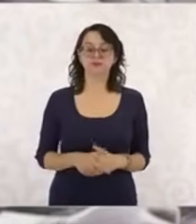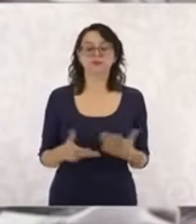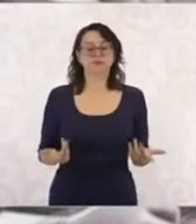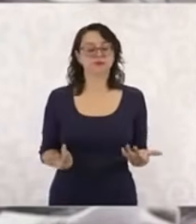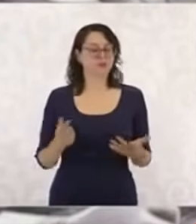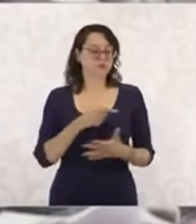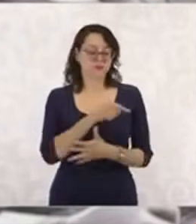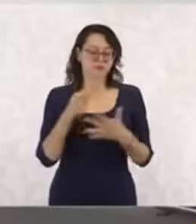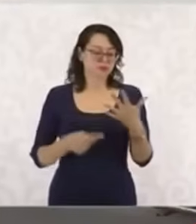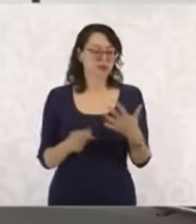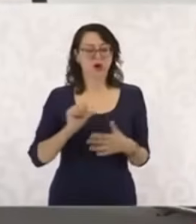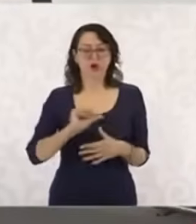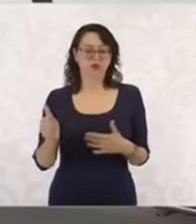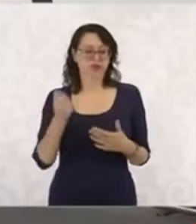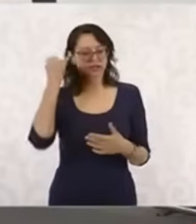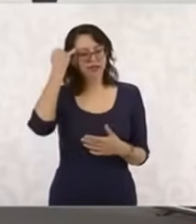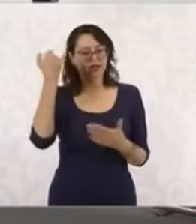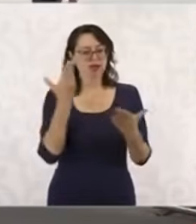entre otros.